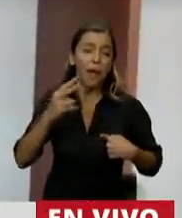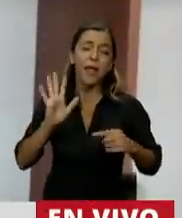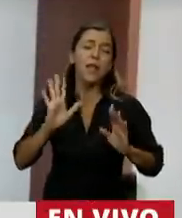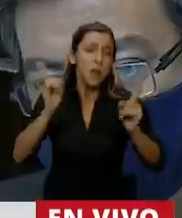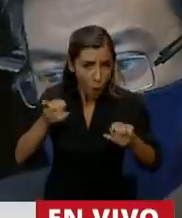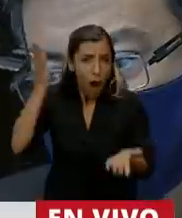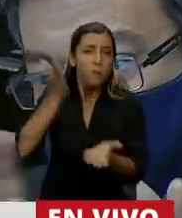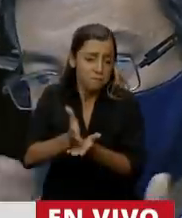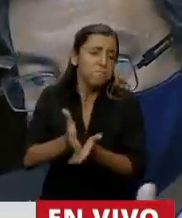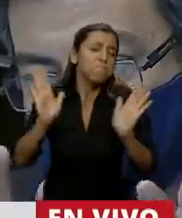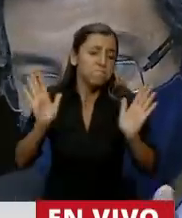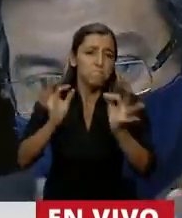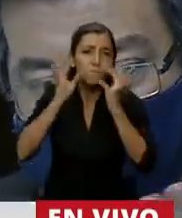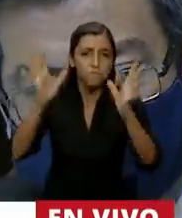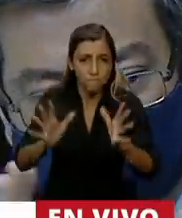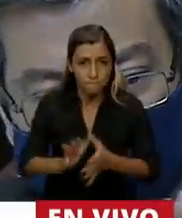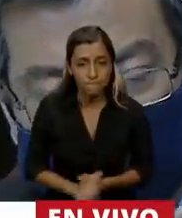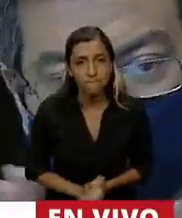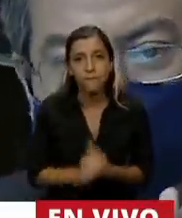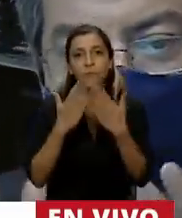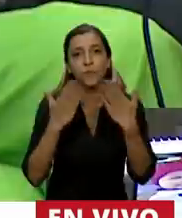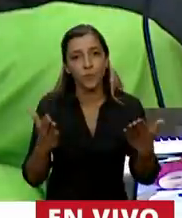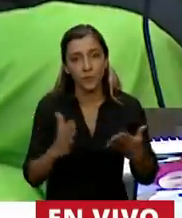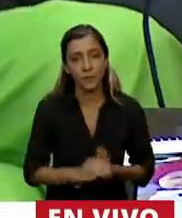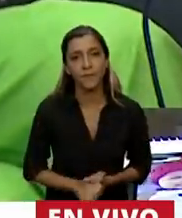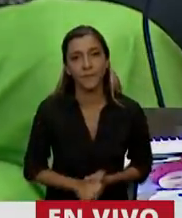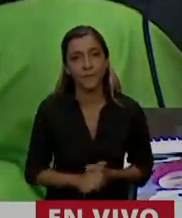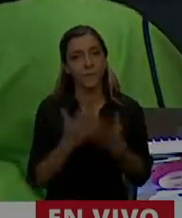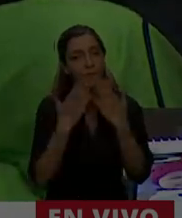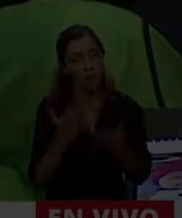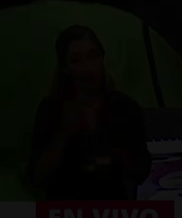presidente. Muchas gracias, diputada Aguirre.